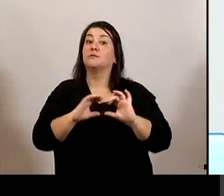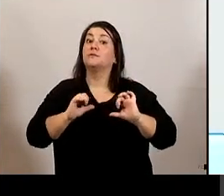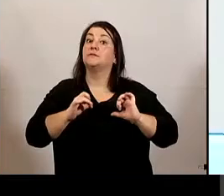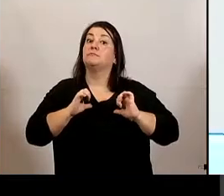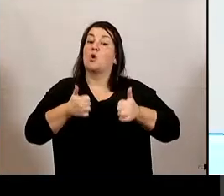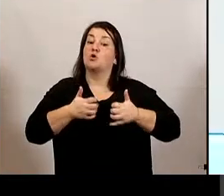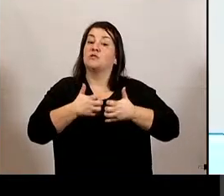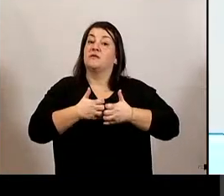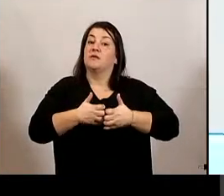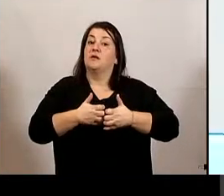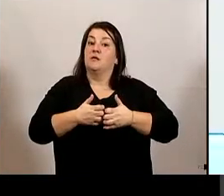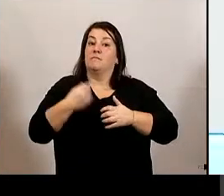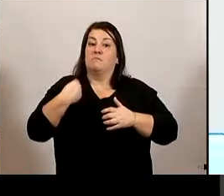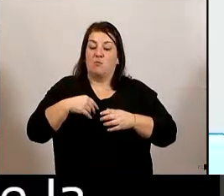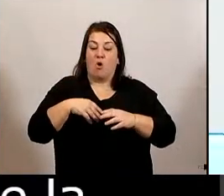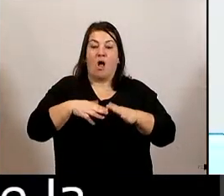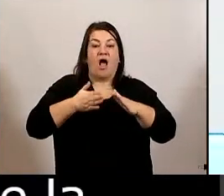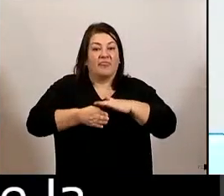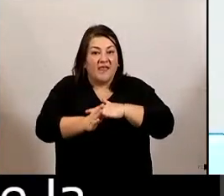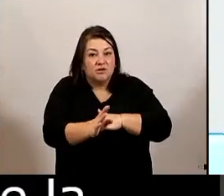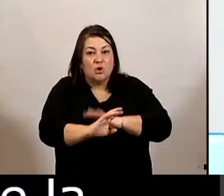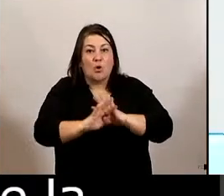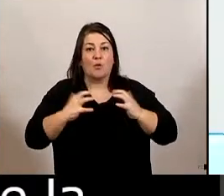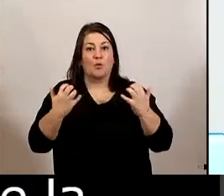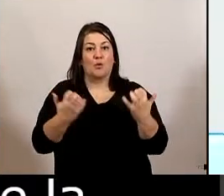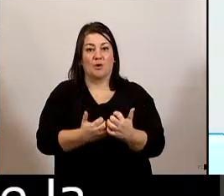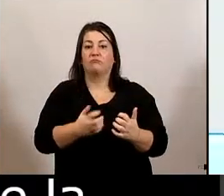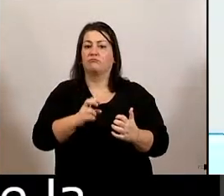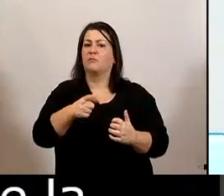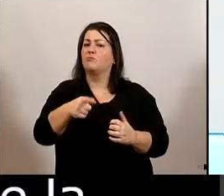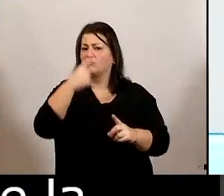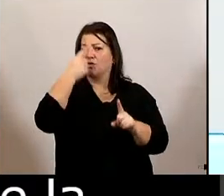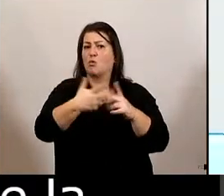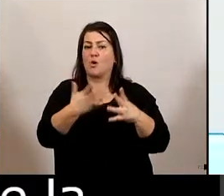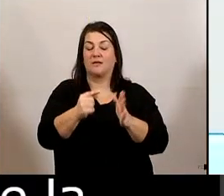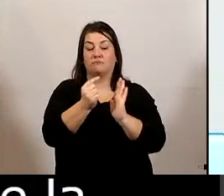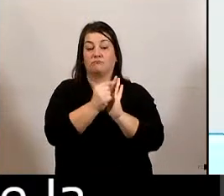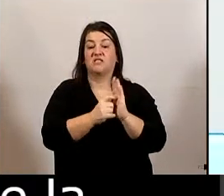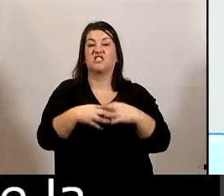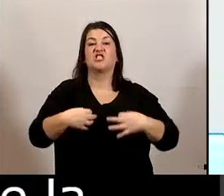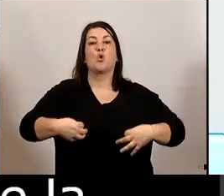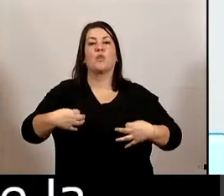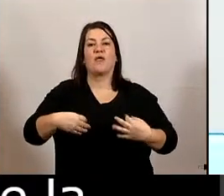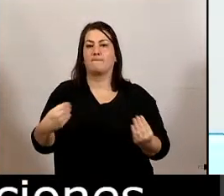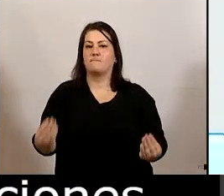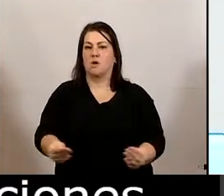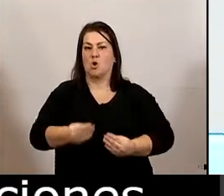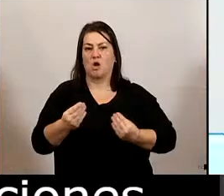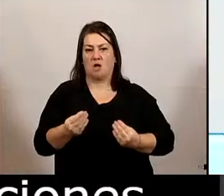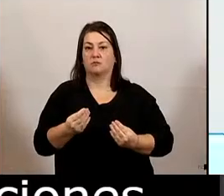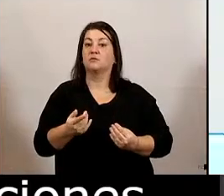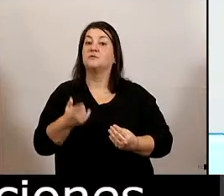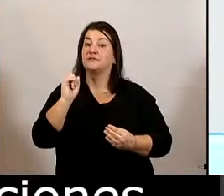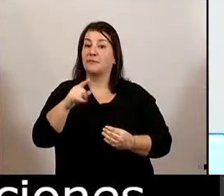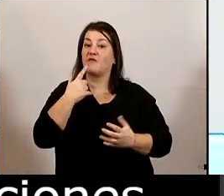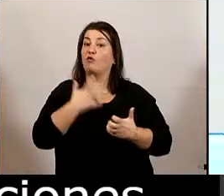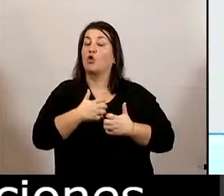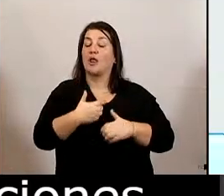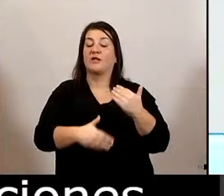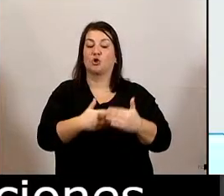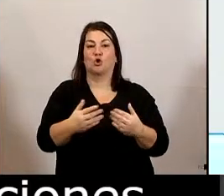de la presa y de sus accesos. El objetivo es mejorar las condiciones de seguridad y garantizar su